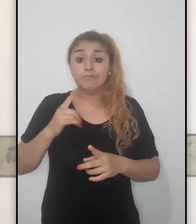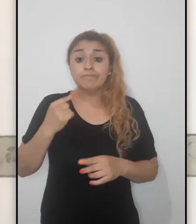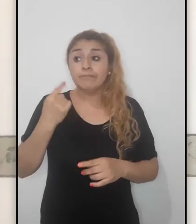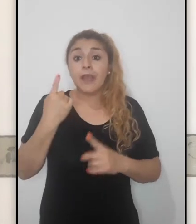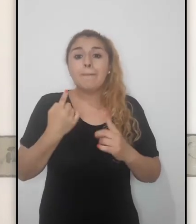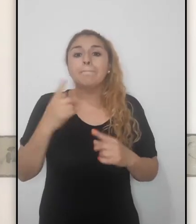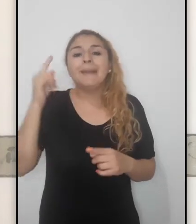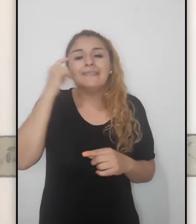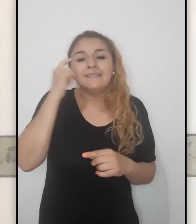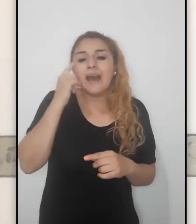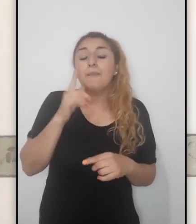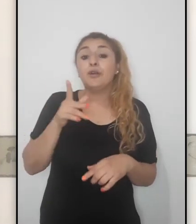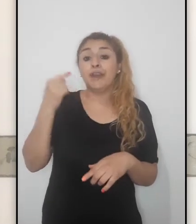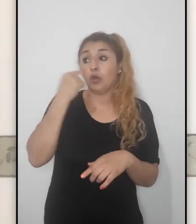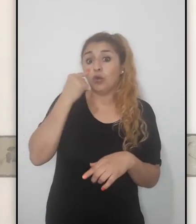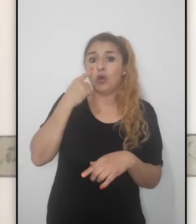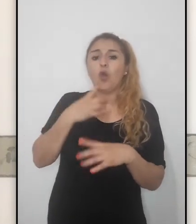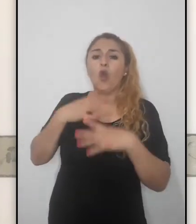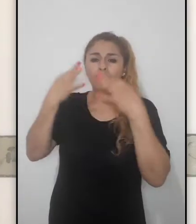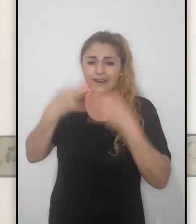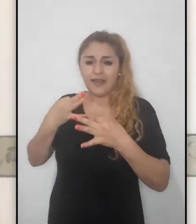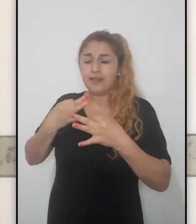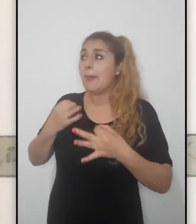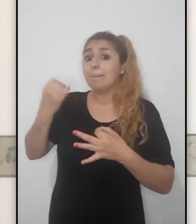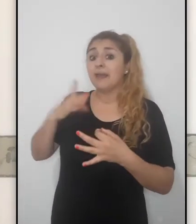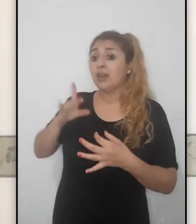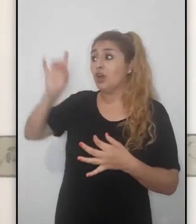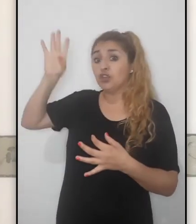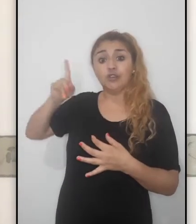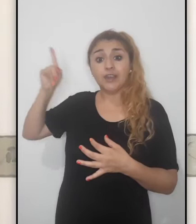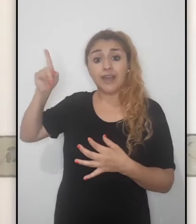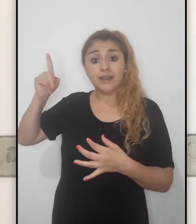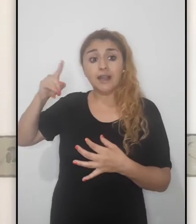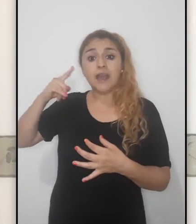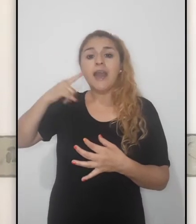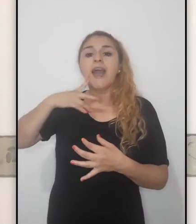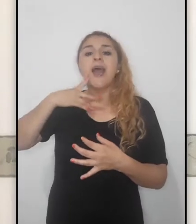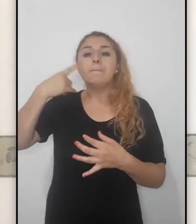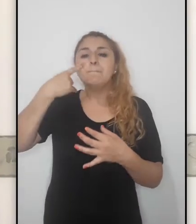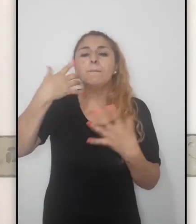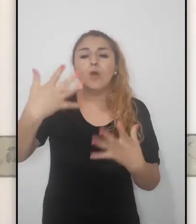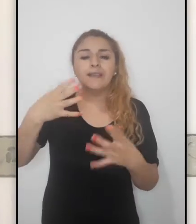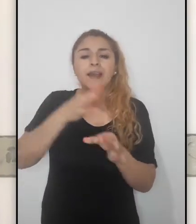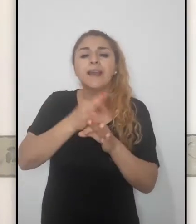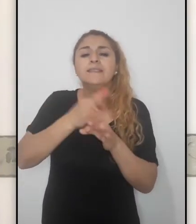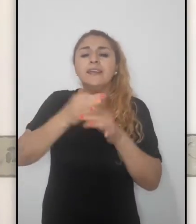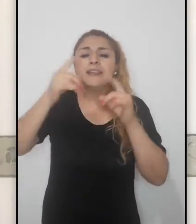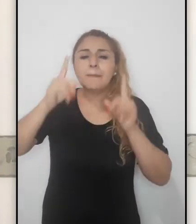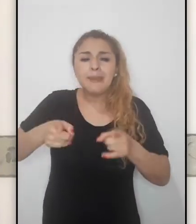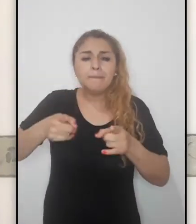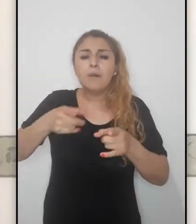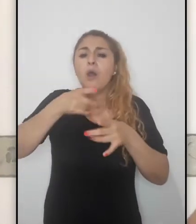diferentes jesús de esta manera le estaba diciendo a pilato que él vino para